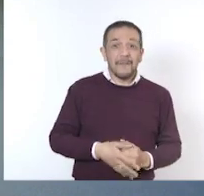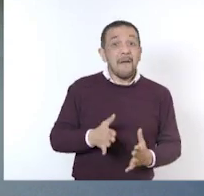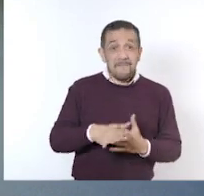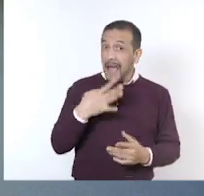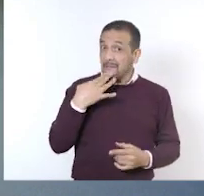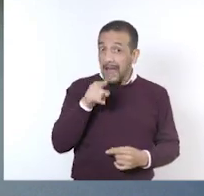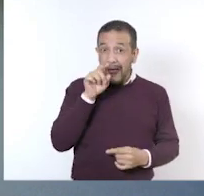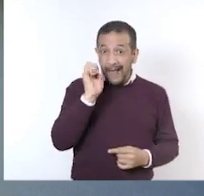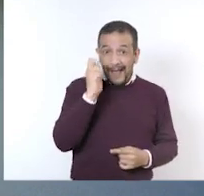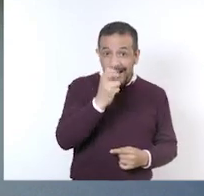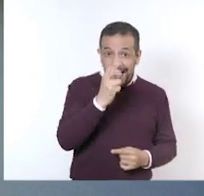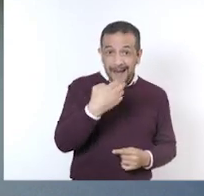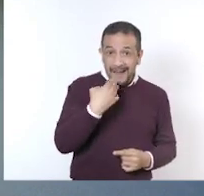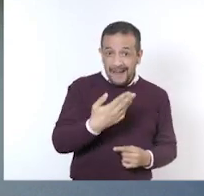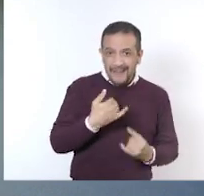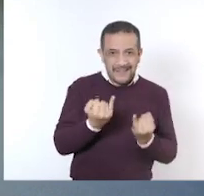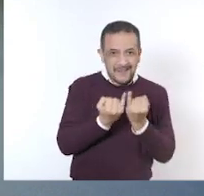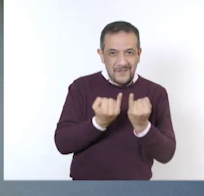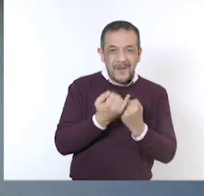Eso es.